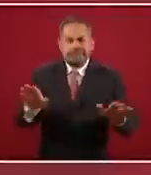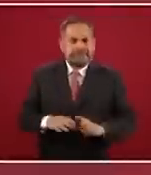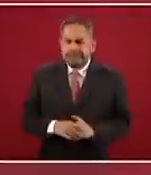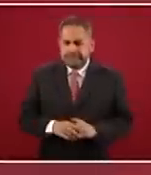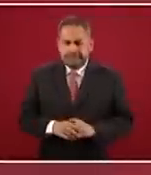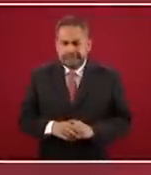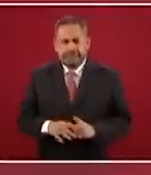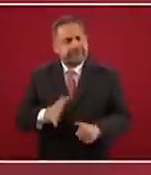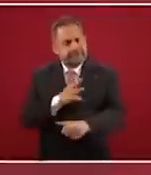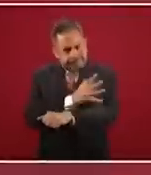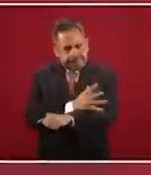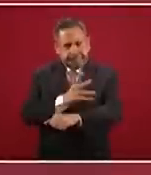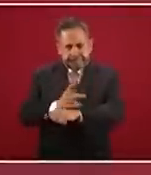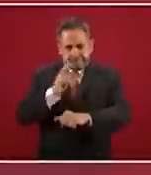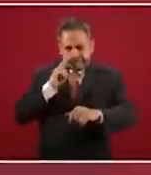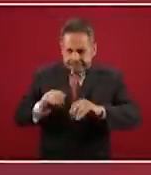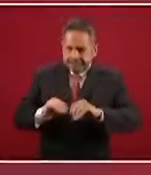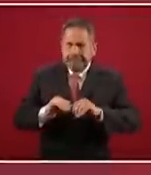haya transparencia.